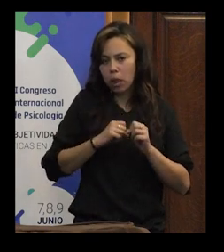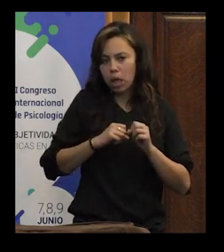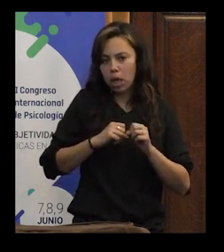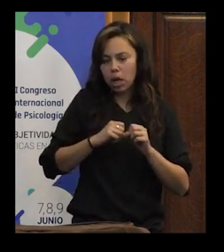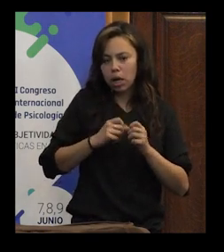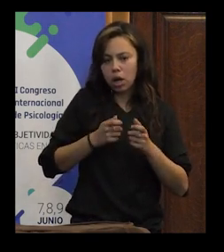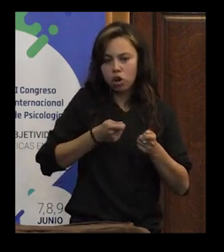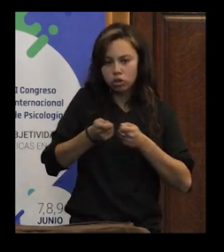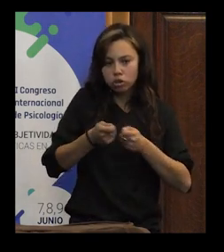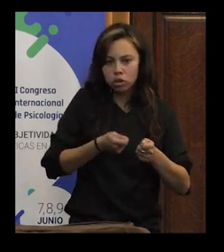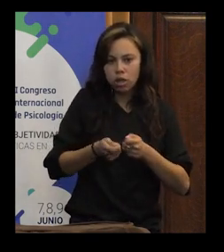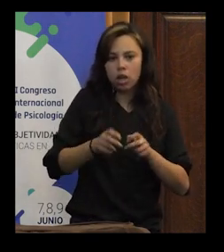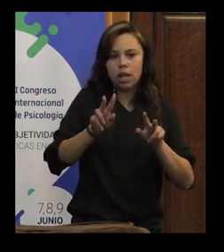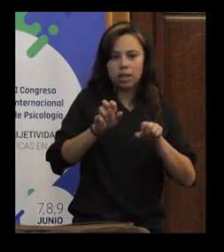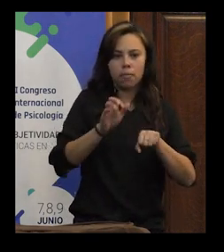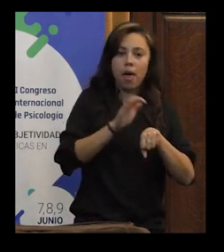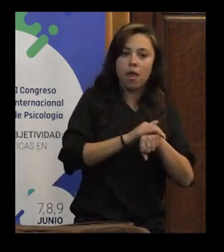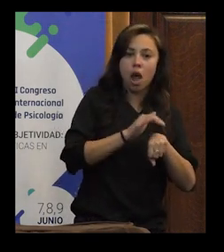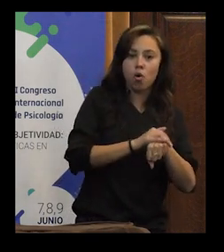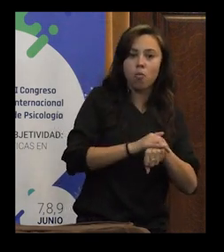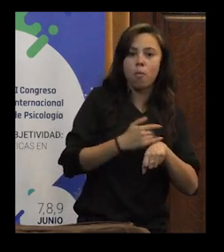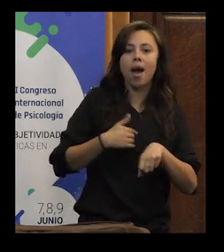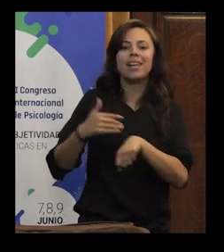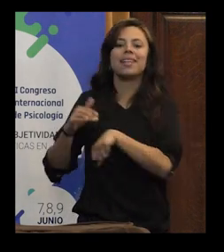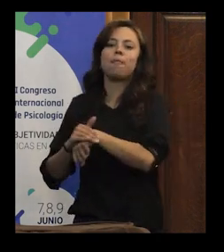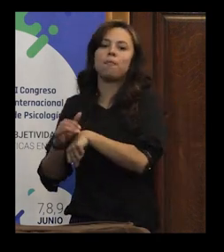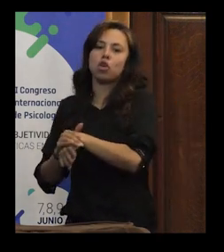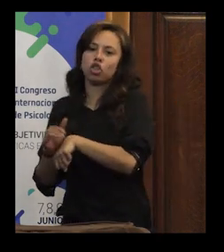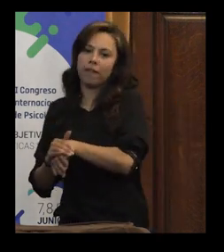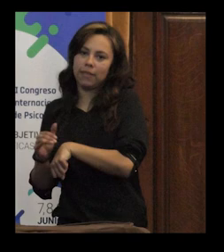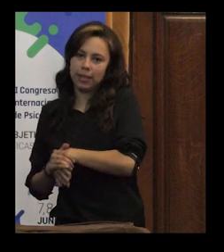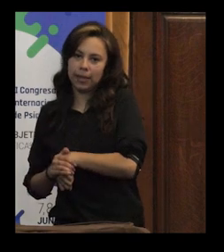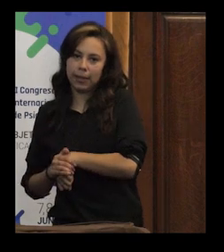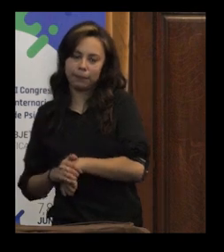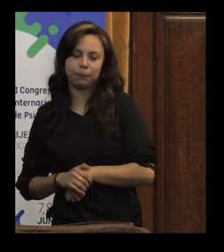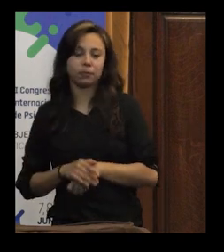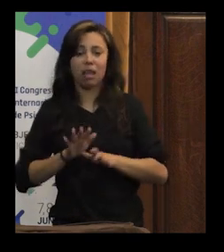responsabilidad. Es esto. Gracias.